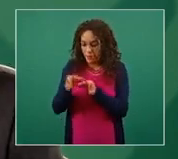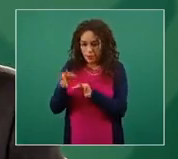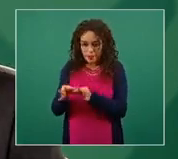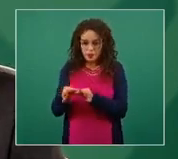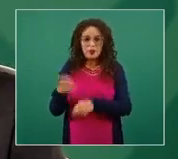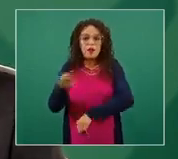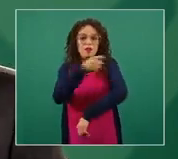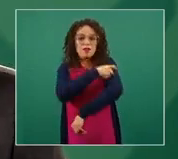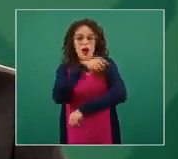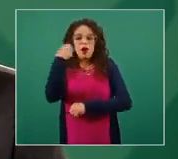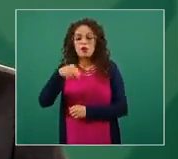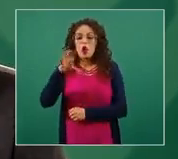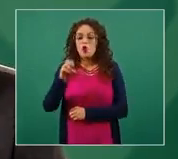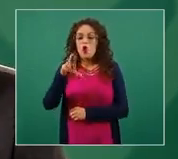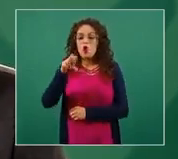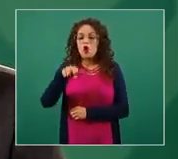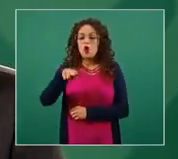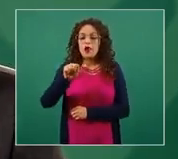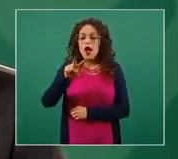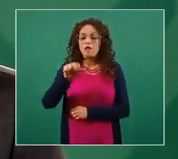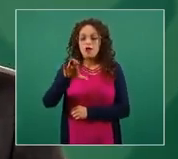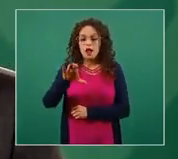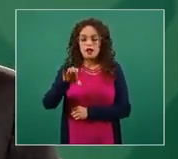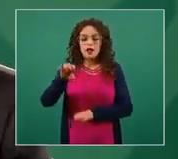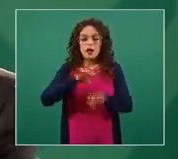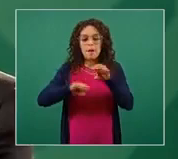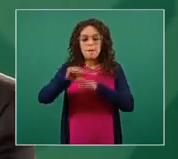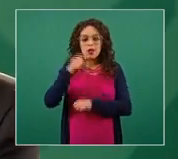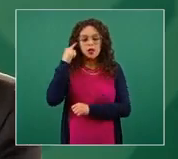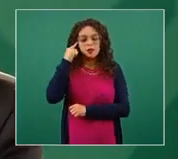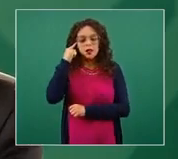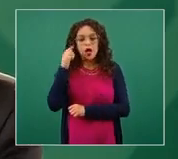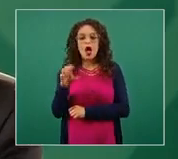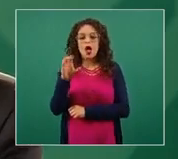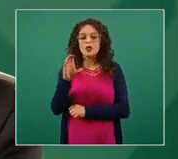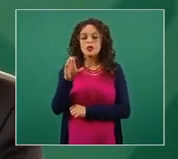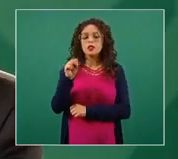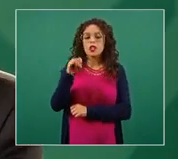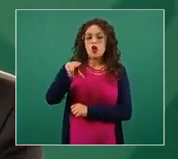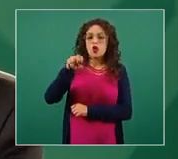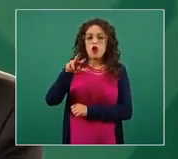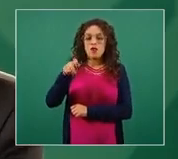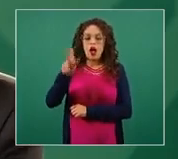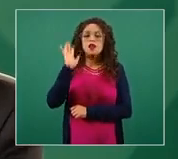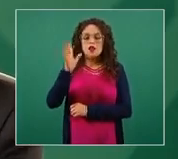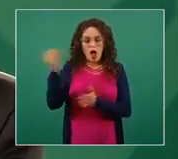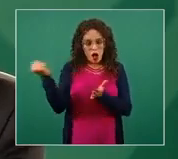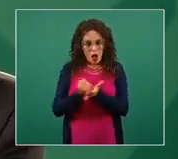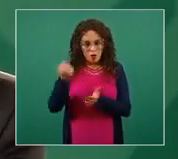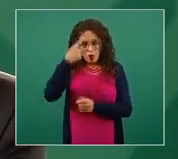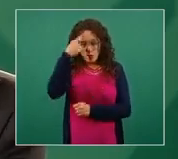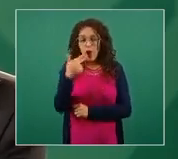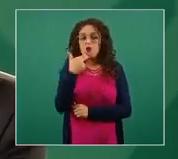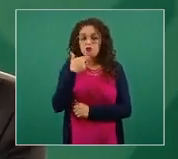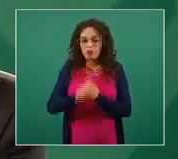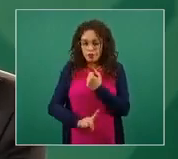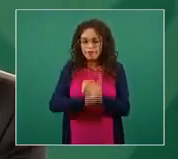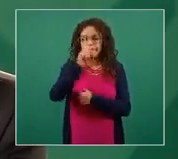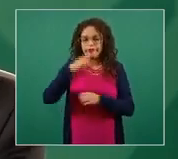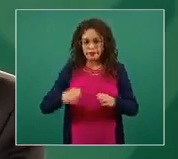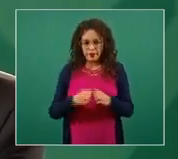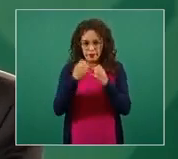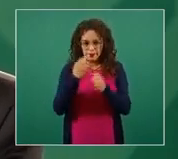CoronaVac de la empresa china Sinovac, ya recibió autorización de uso de emergencia. Esa vacuna